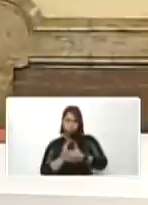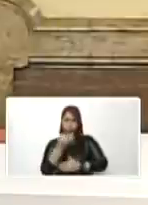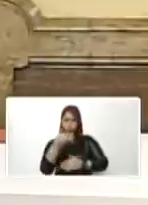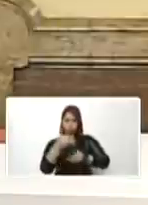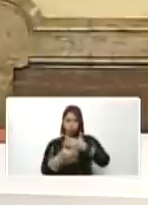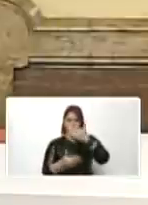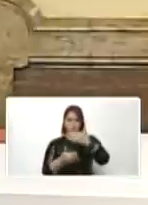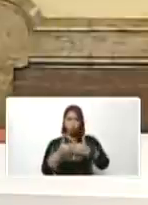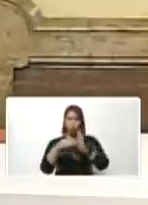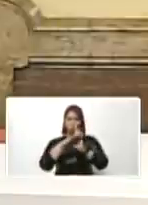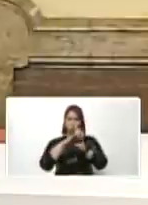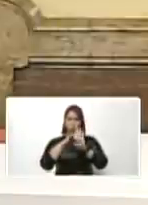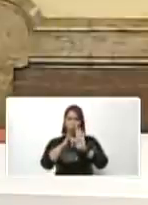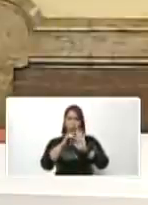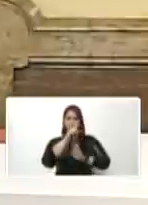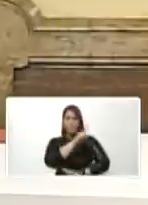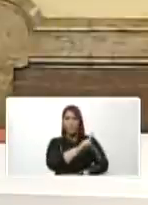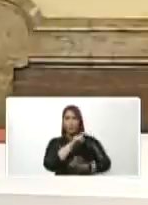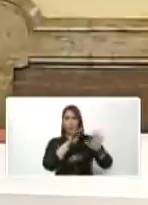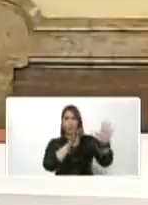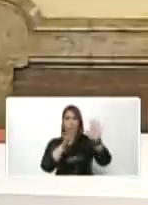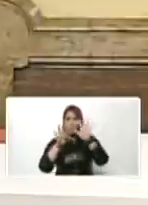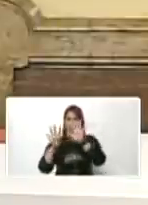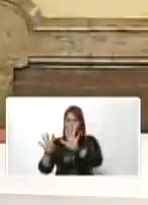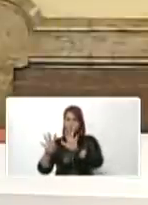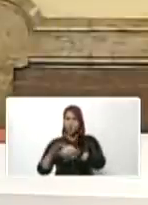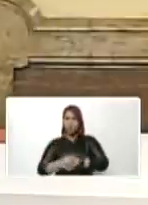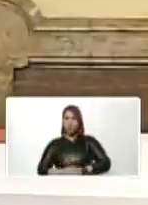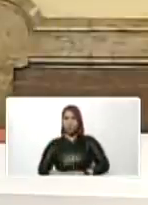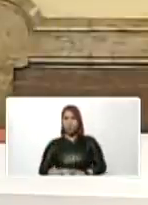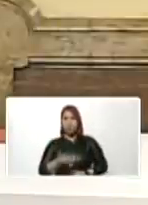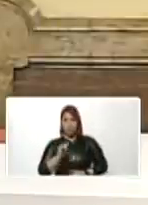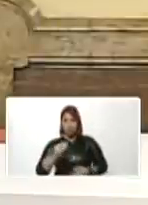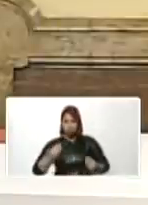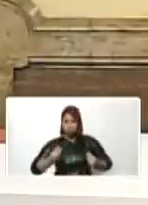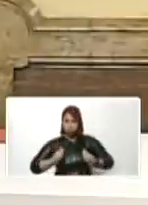proceso constituyente de 1999 está viva.